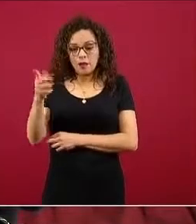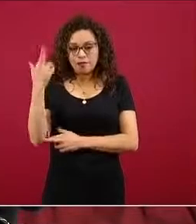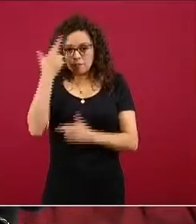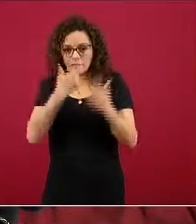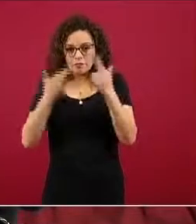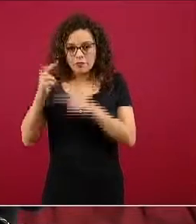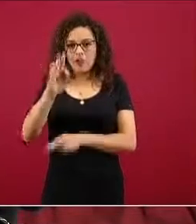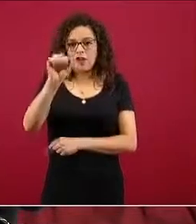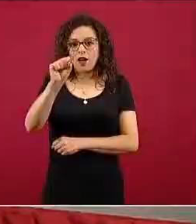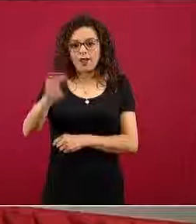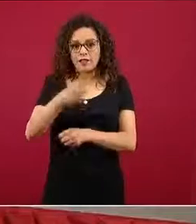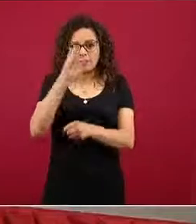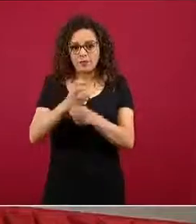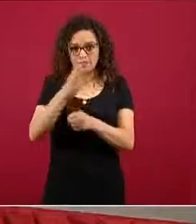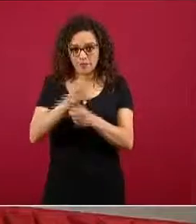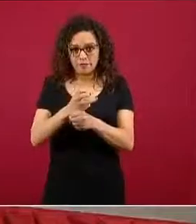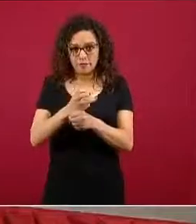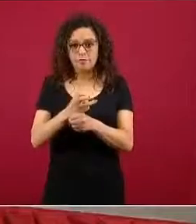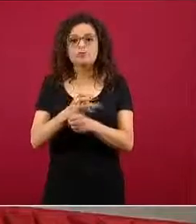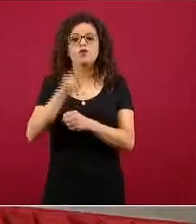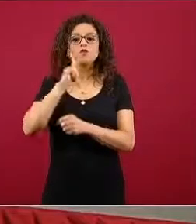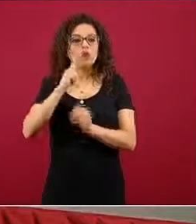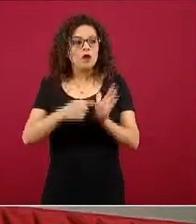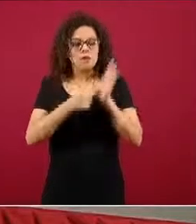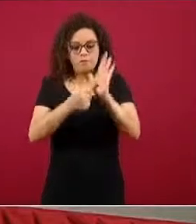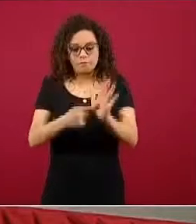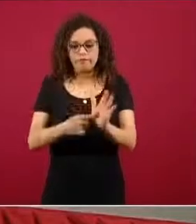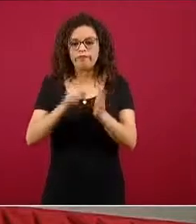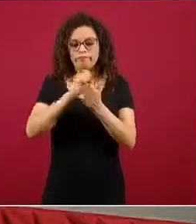3 bien documentadas, y